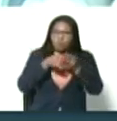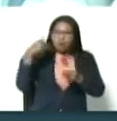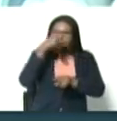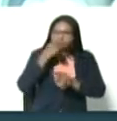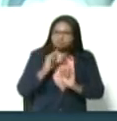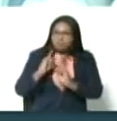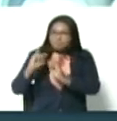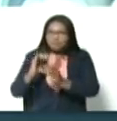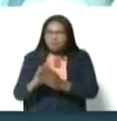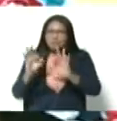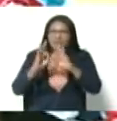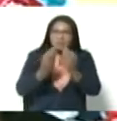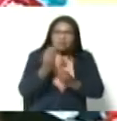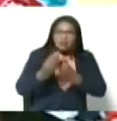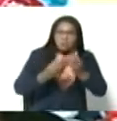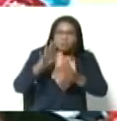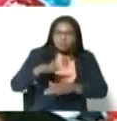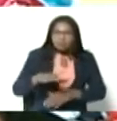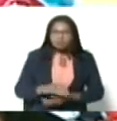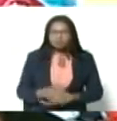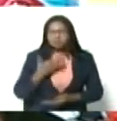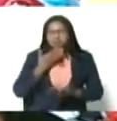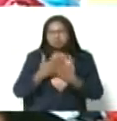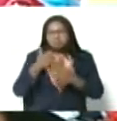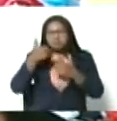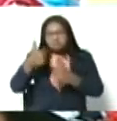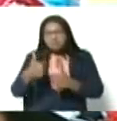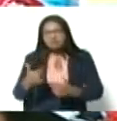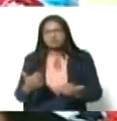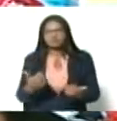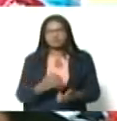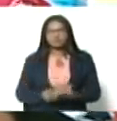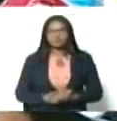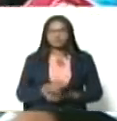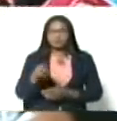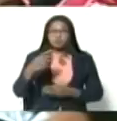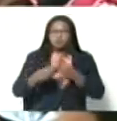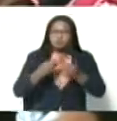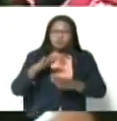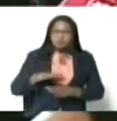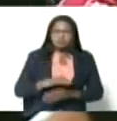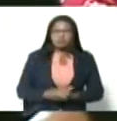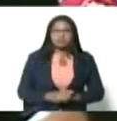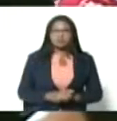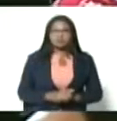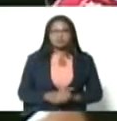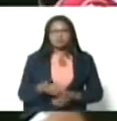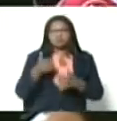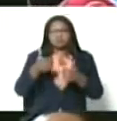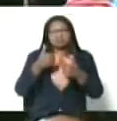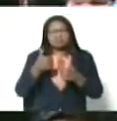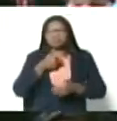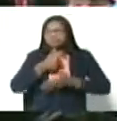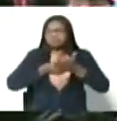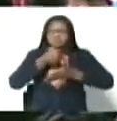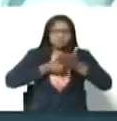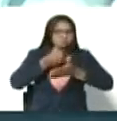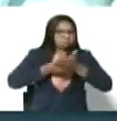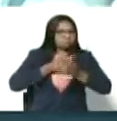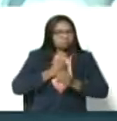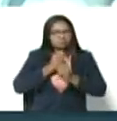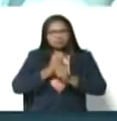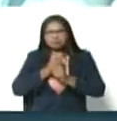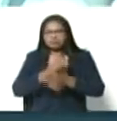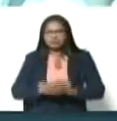¿Cómo está la familia? Gracias a Dios, presidente. Bien. ¿Y tú? Fino. Bien, bien. En la lucha, en la lucha. En la